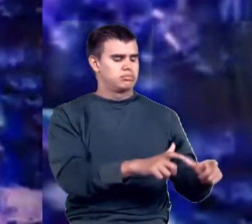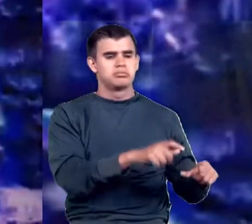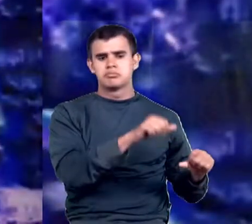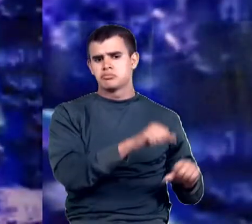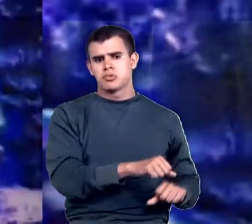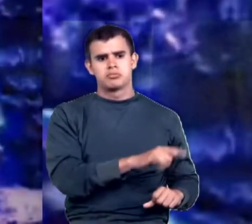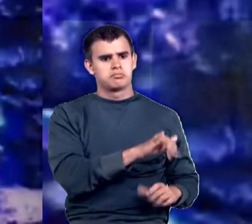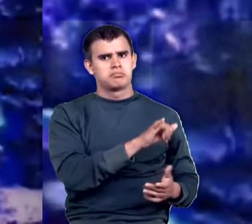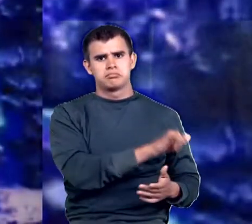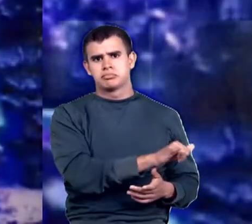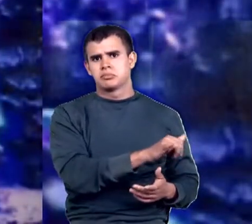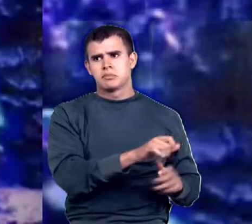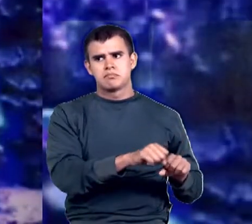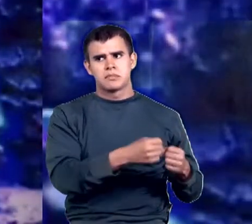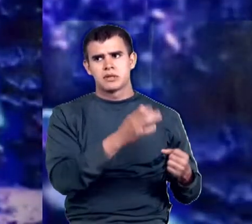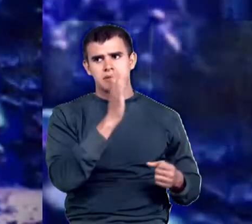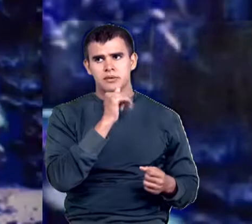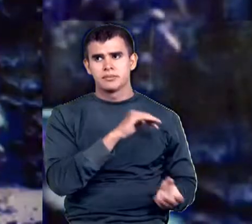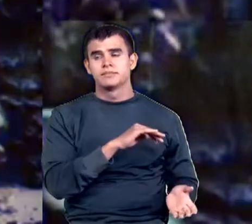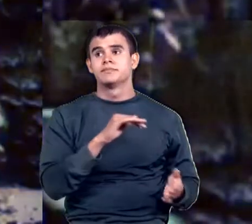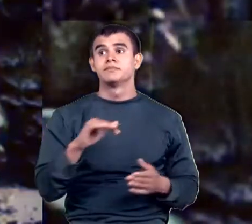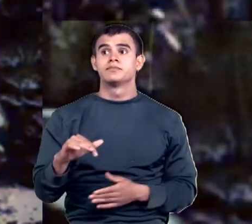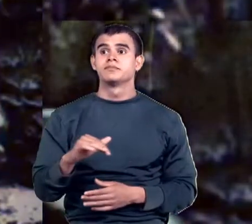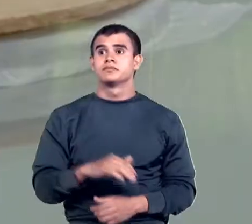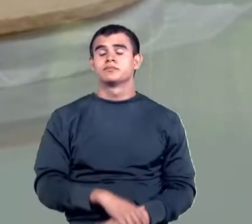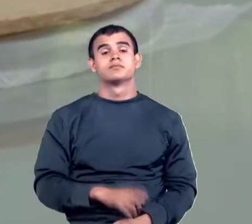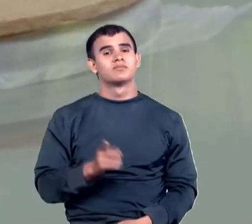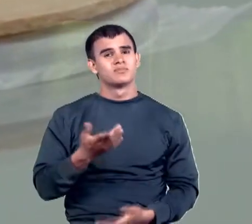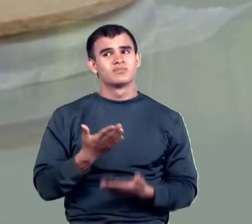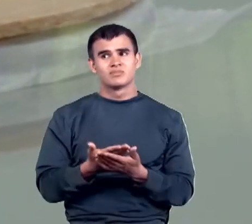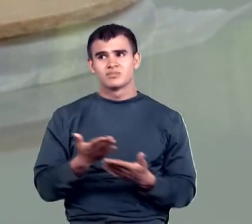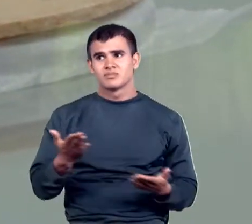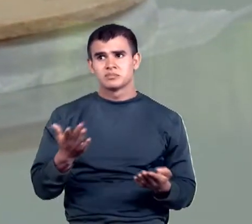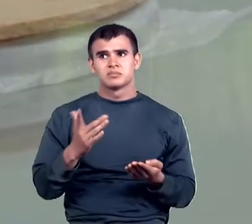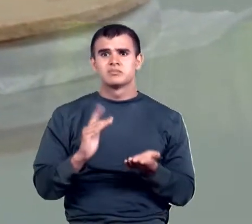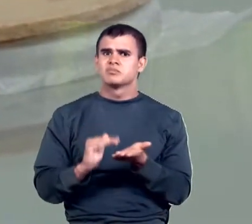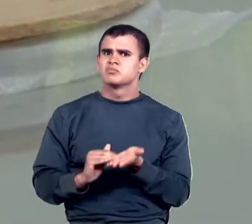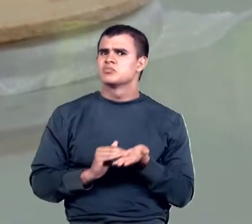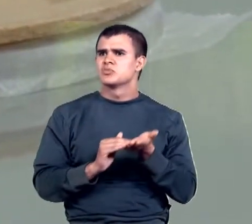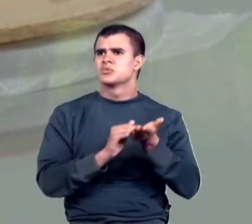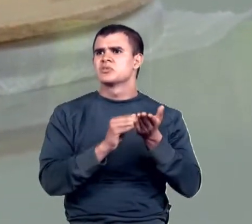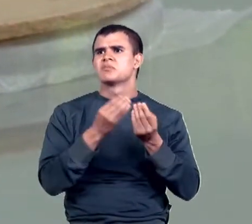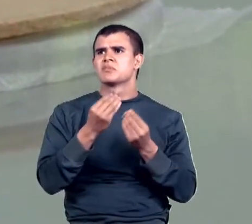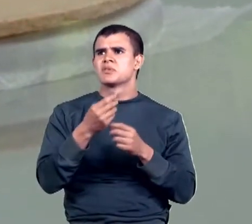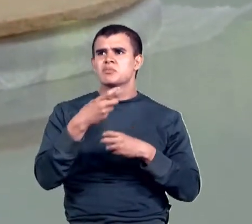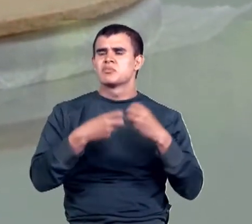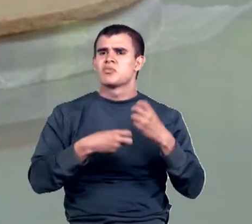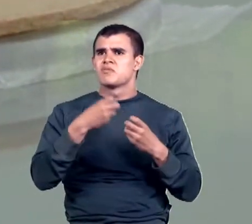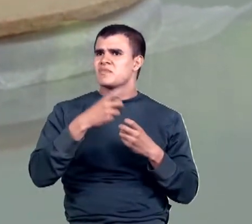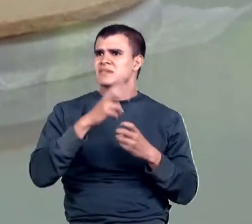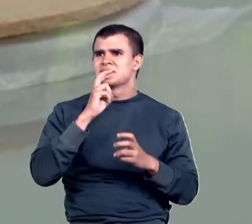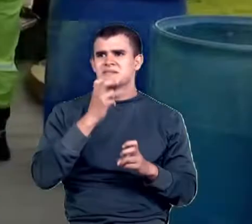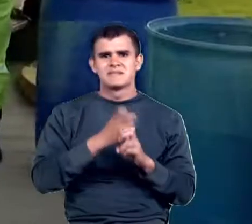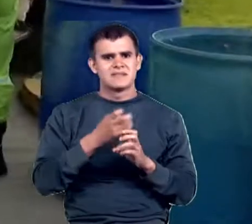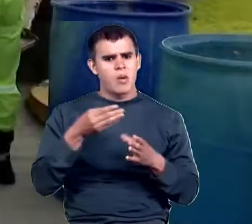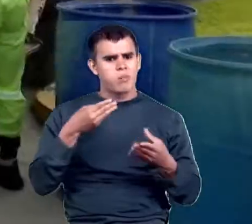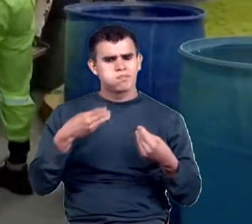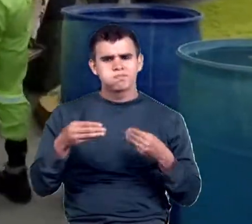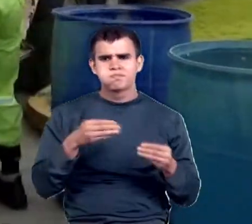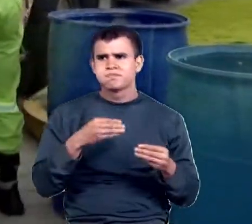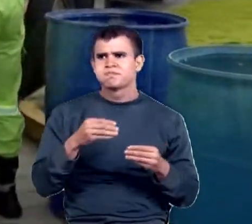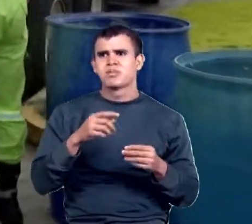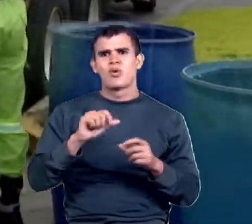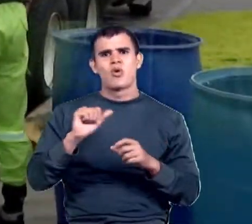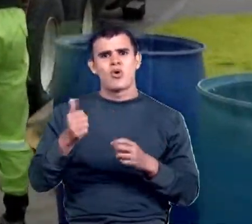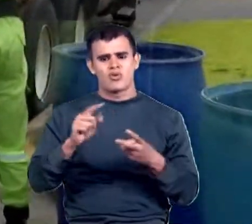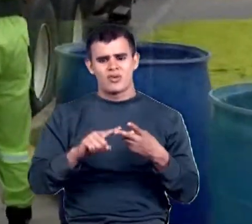es biodegradable muy naturalmente. Al ofrecer con sus productos una solución a la problemática ambiental ocasionada por